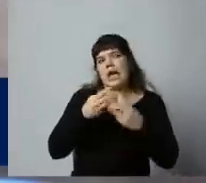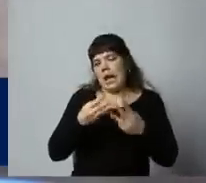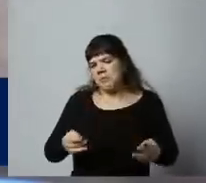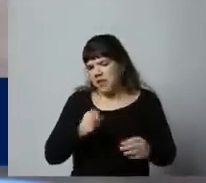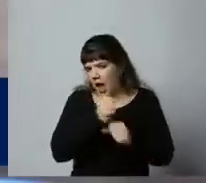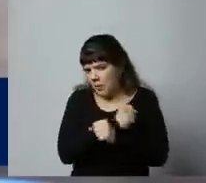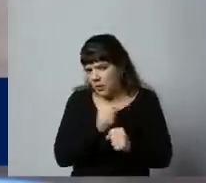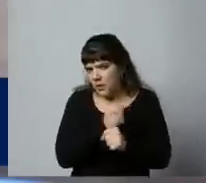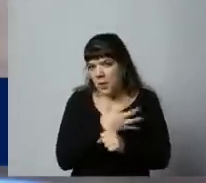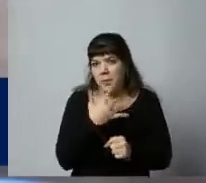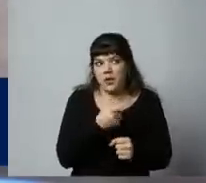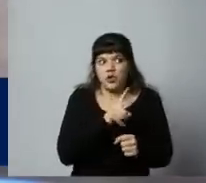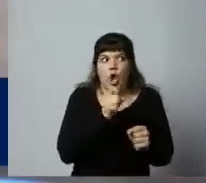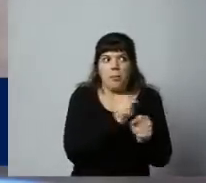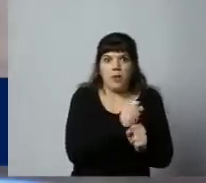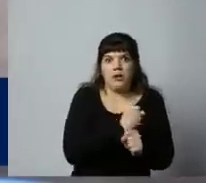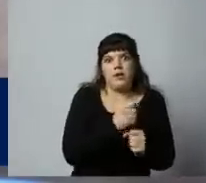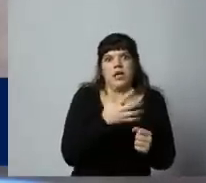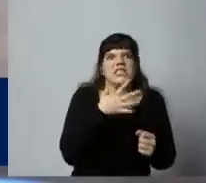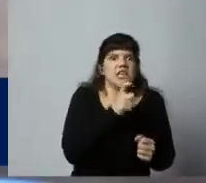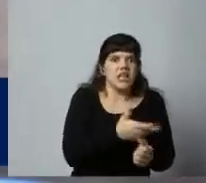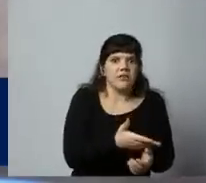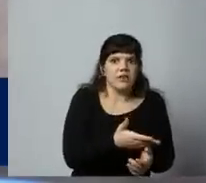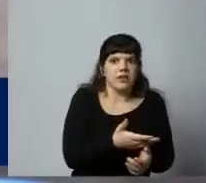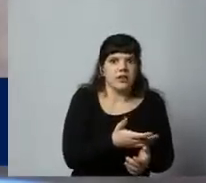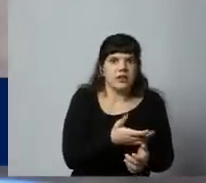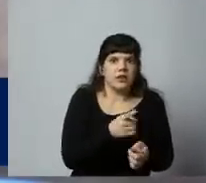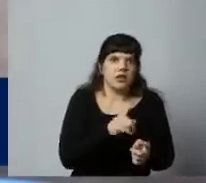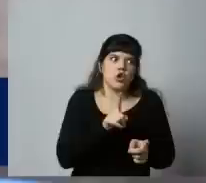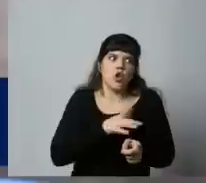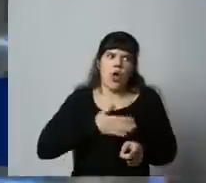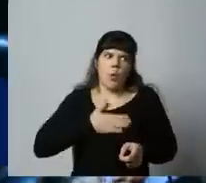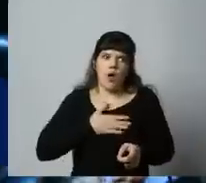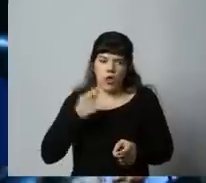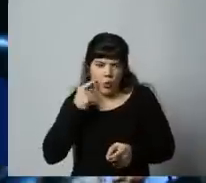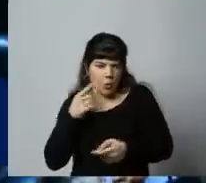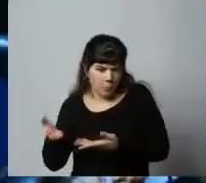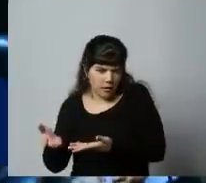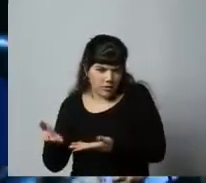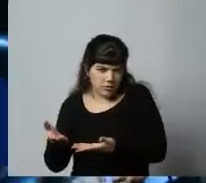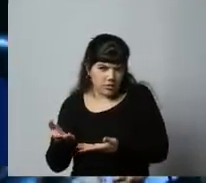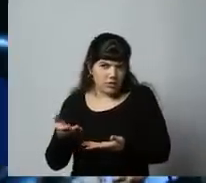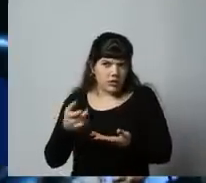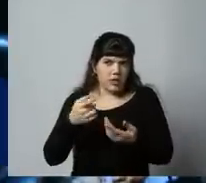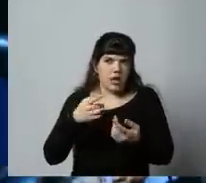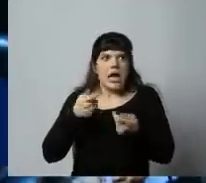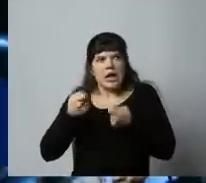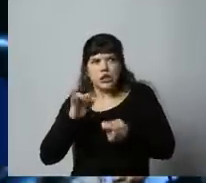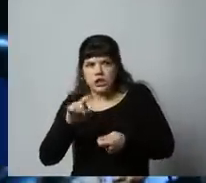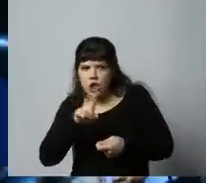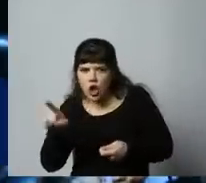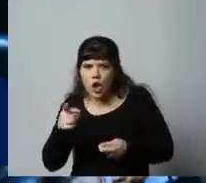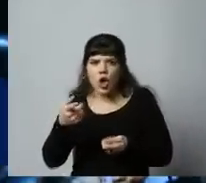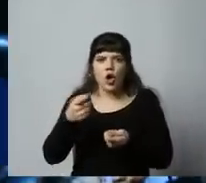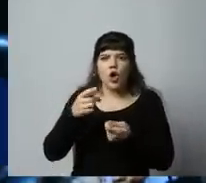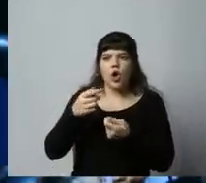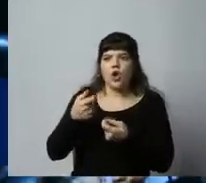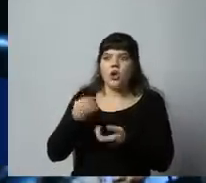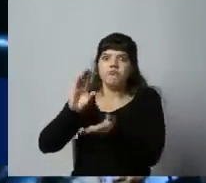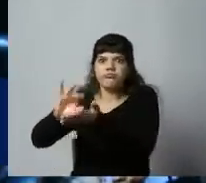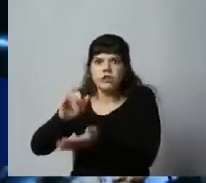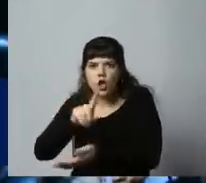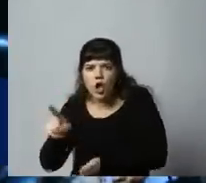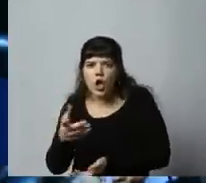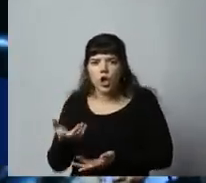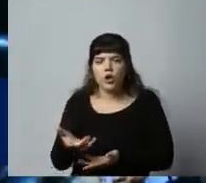otra parte no aprobar lo que significa es eh que estás en desacuerdo con los números no con si se gastó o no se gastó si se ejecutó no se ejecutó